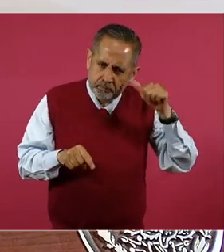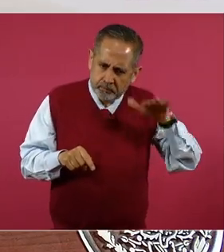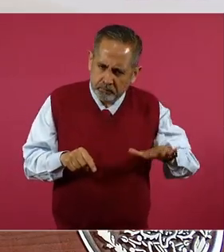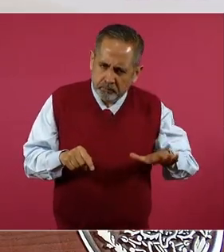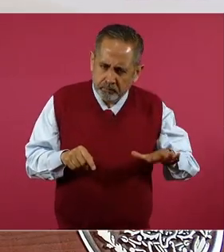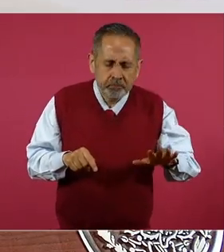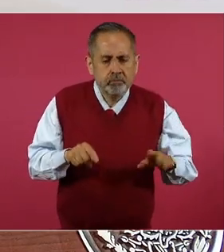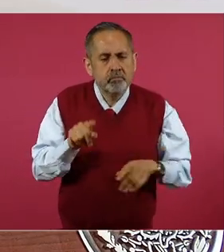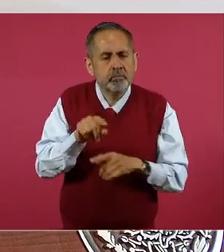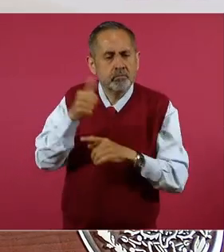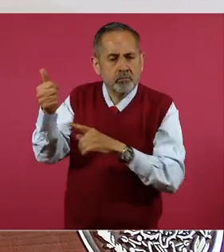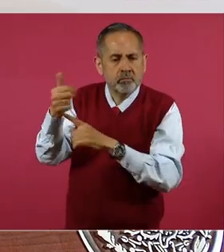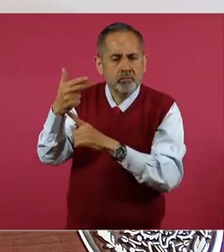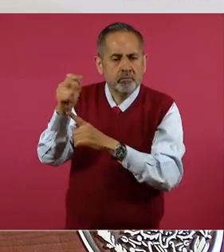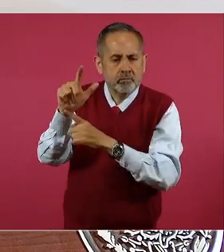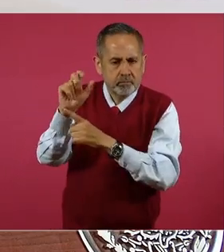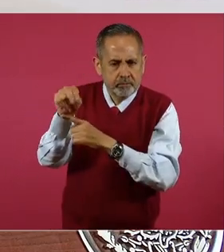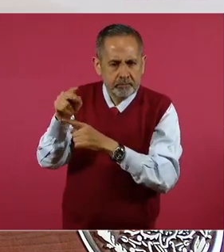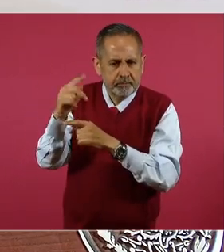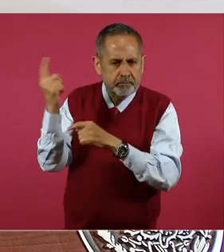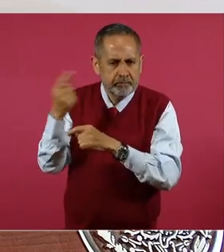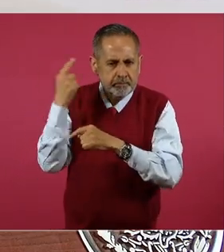el de Guerrero,